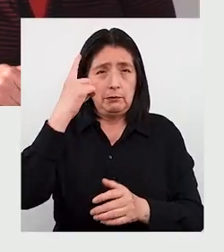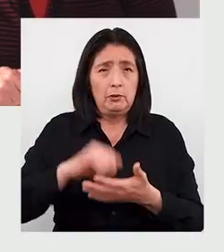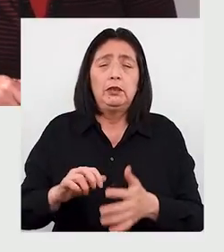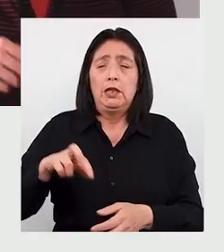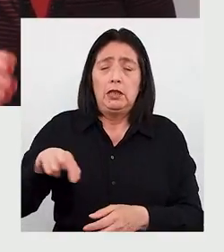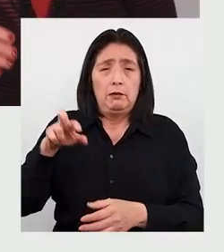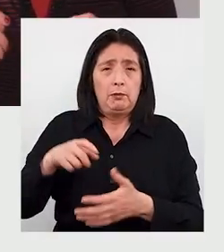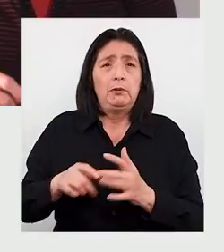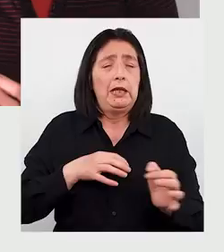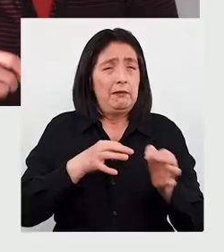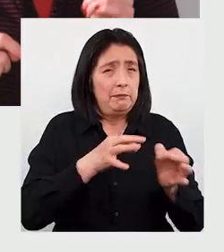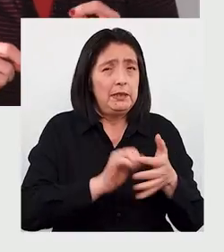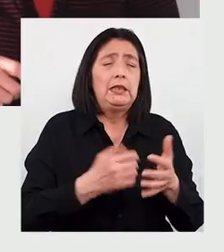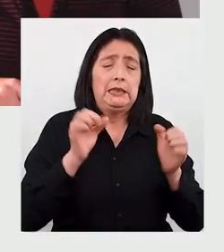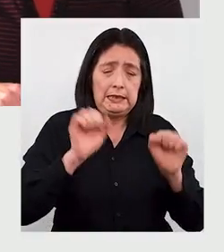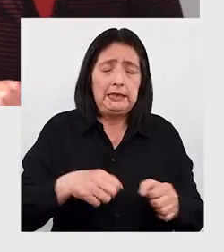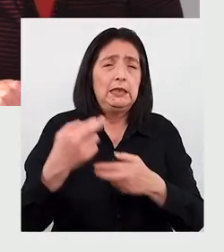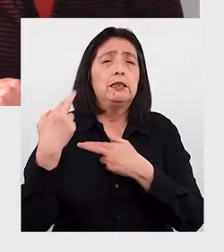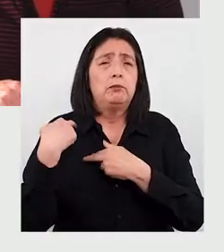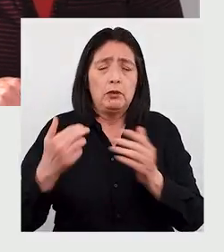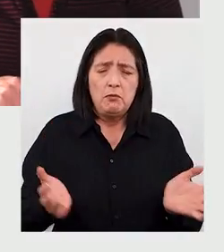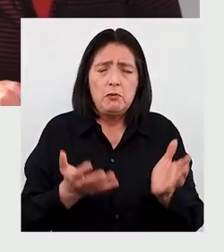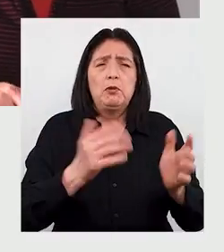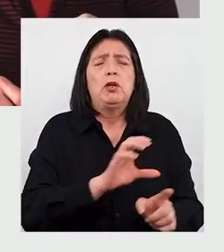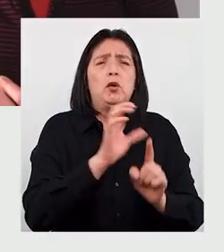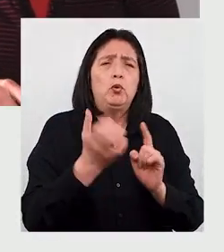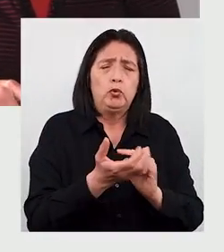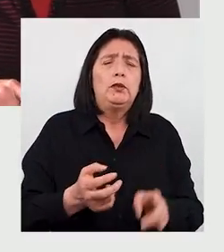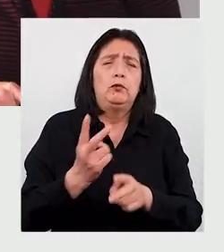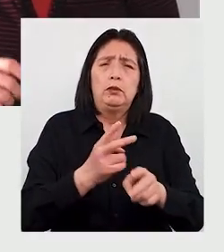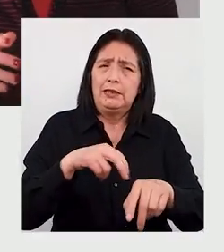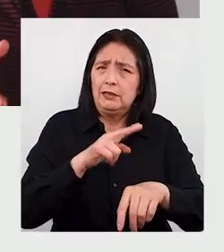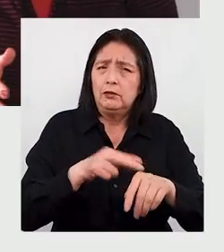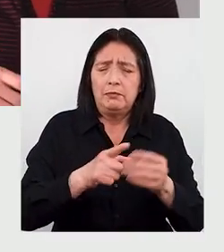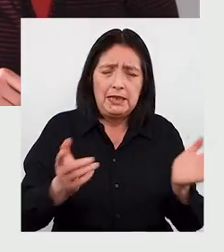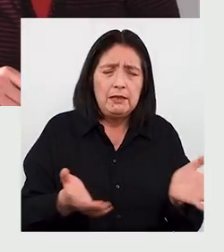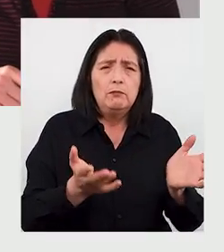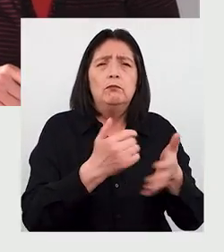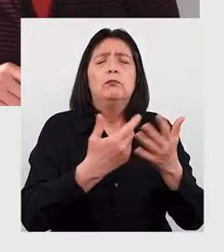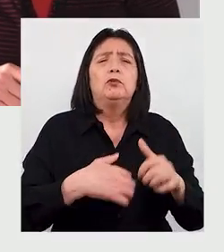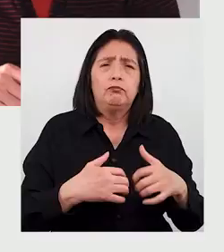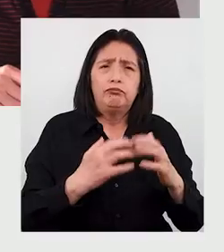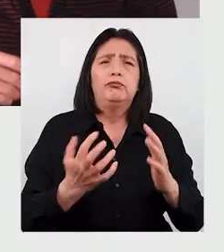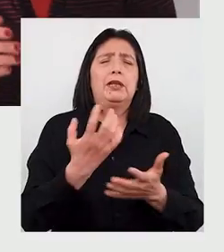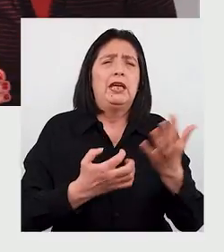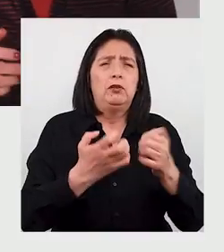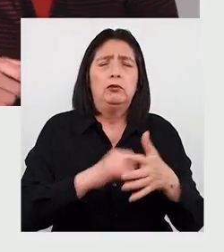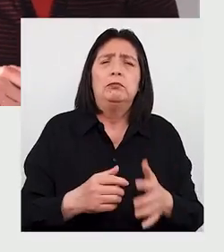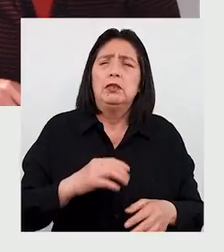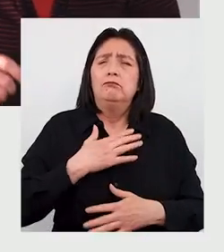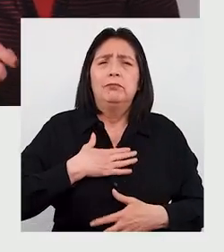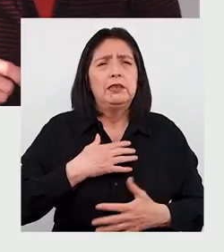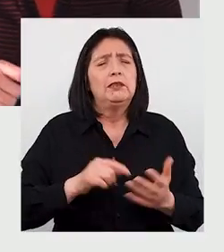de PromPerú señala que tenemos la responsabilidad de promover una cultura sostenible para impulsar el crecimiento económico, el